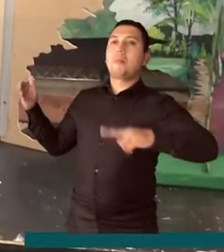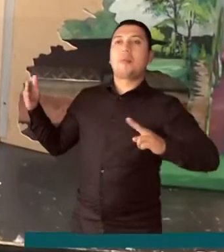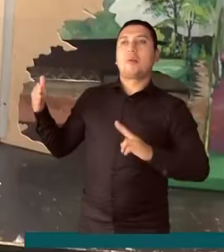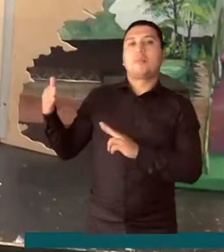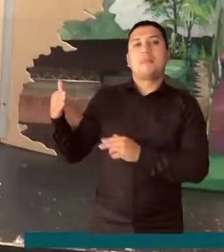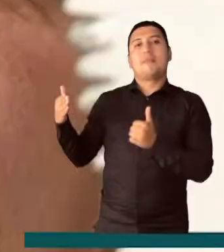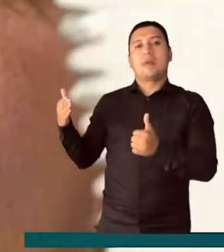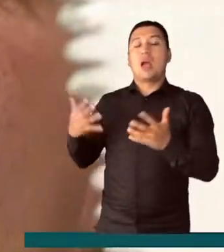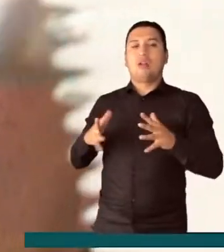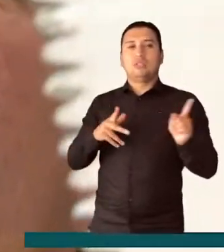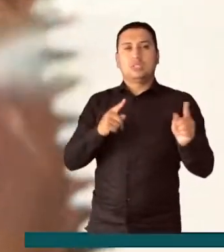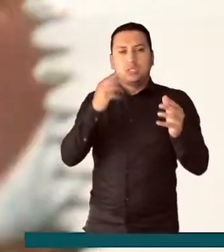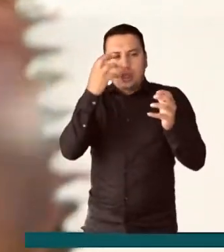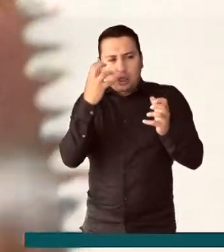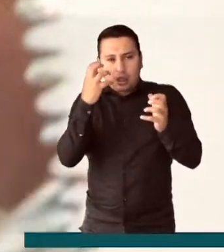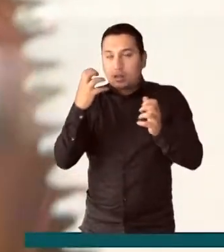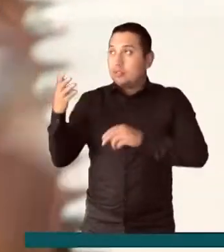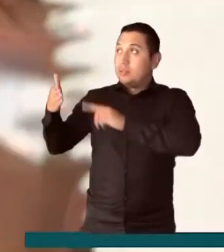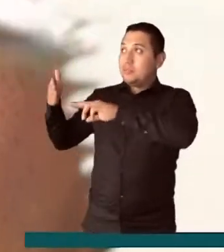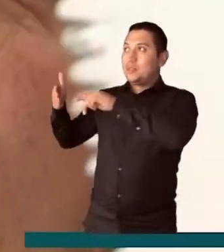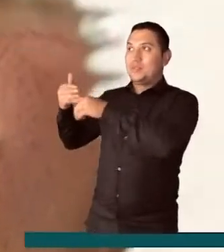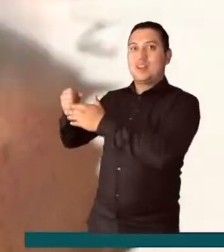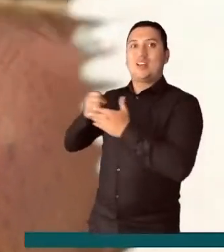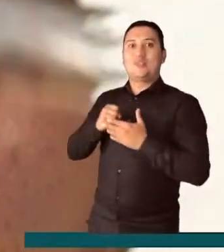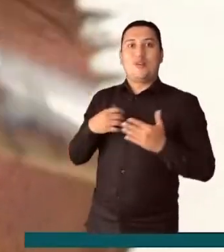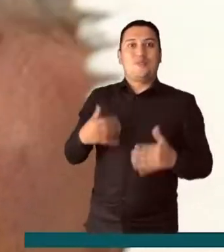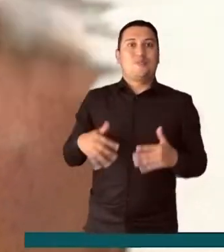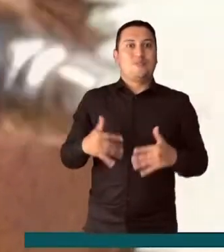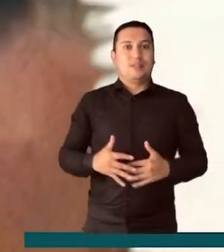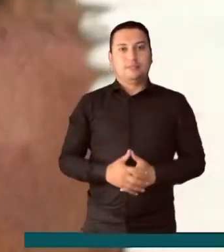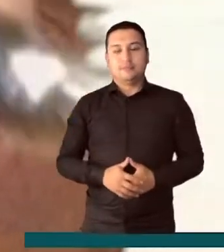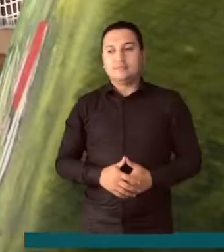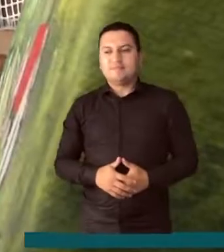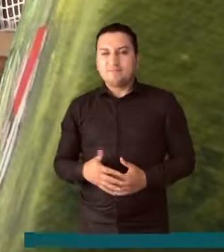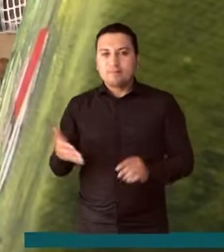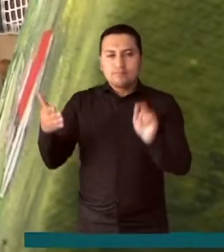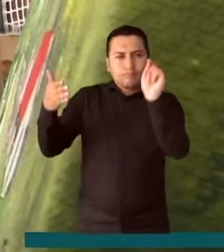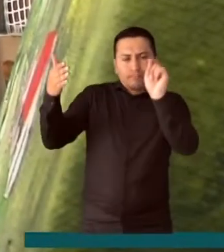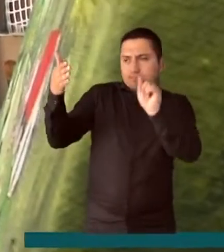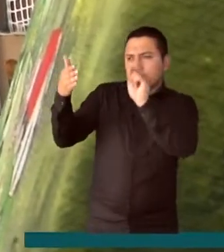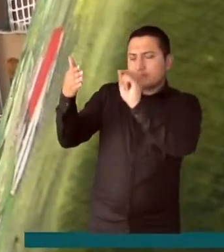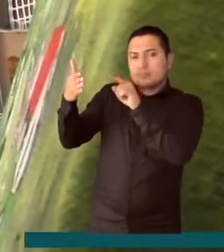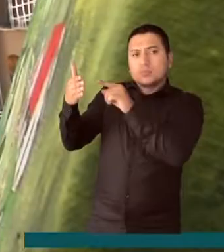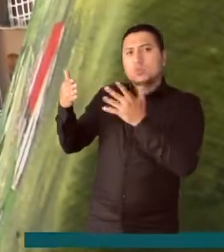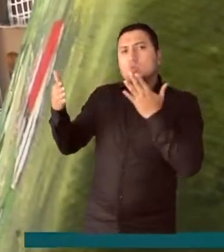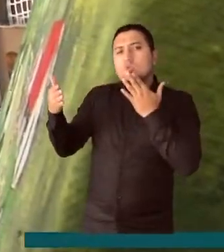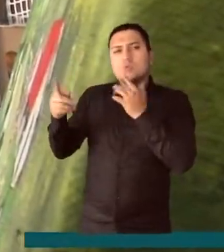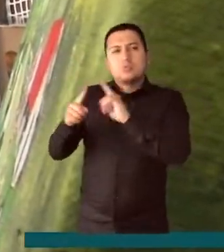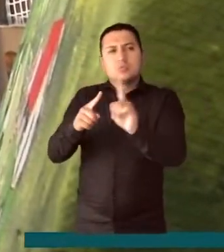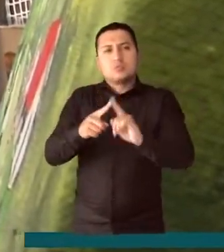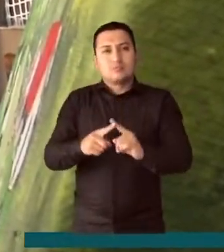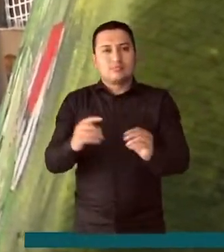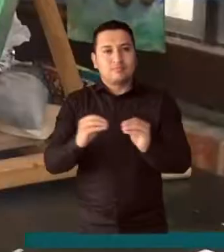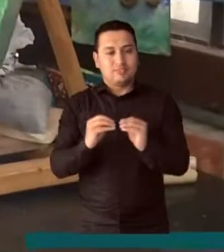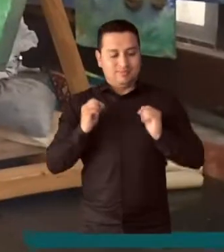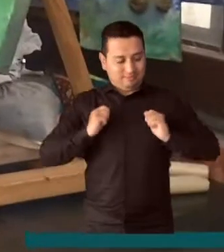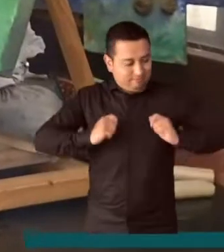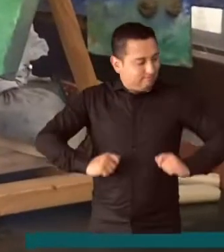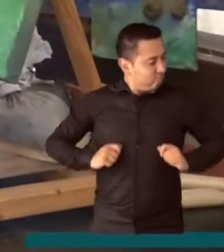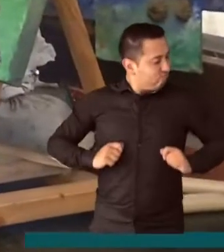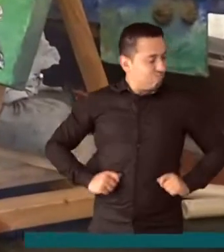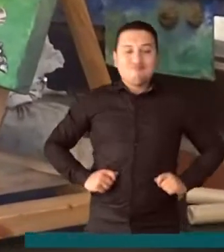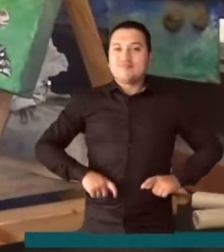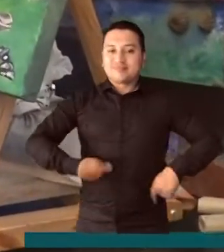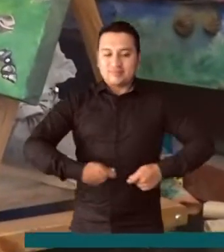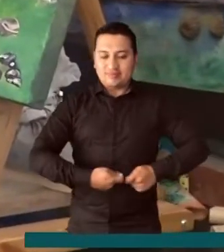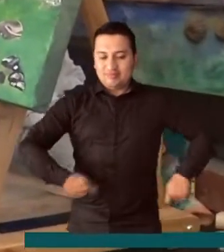él tiene momentos de depresión y la pintura lo ha ayudado mucho. Sus pinceles, pintura de colores llamativos y el overol,